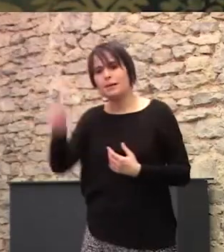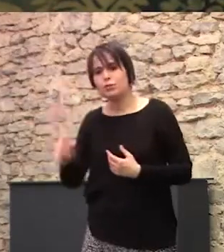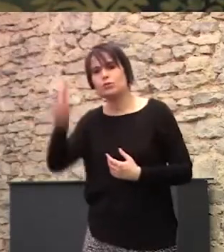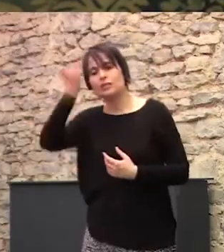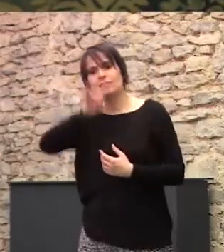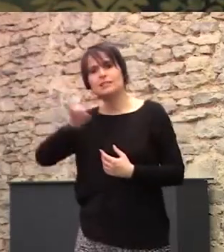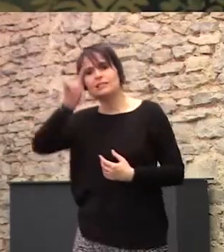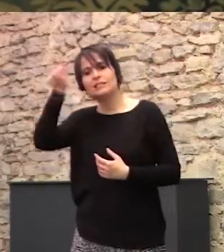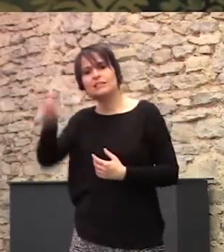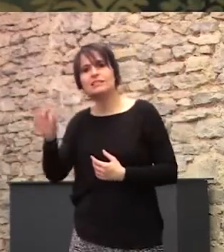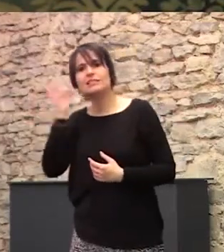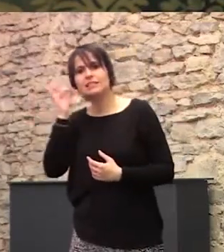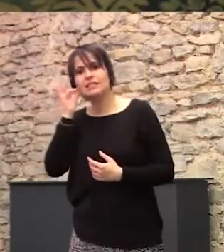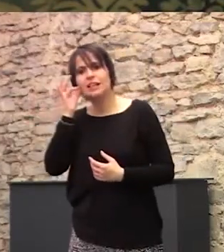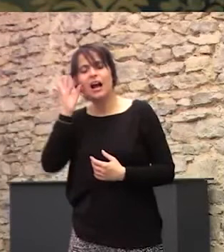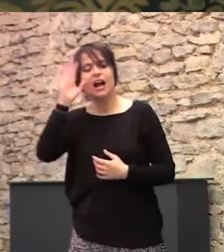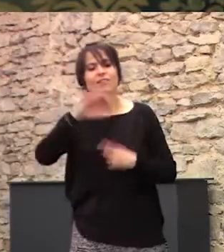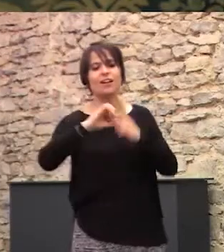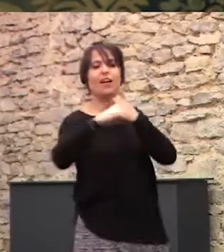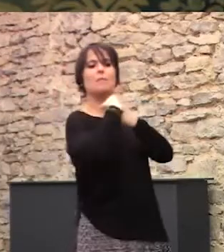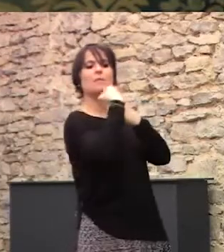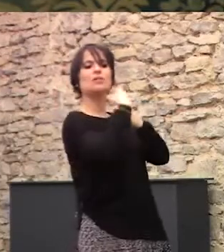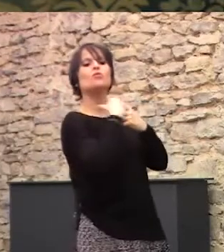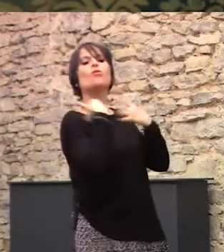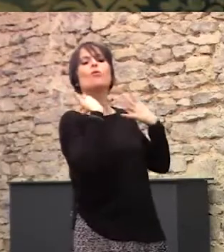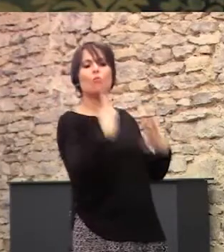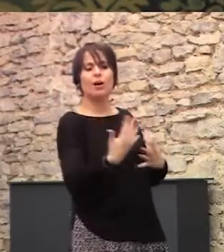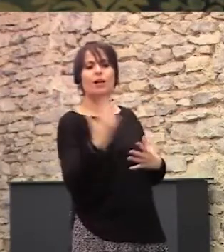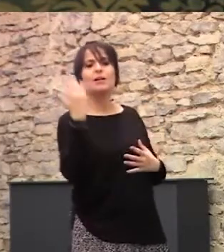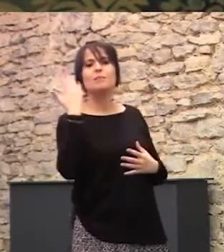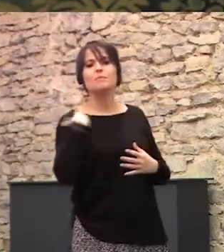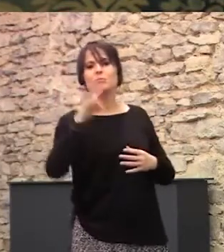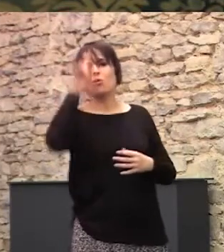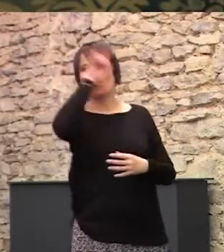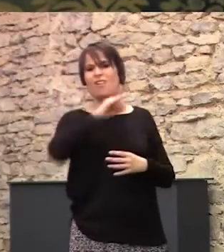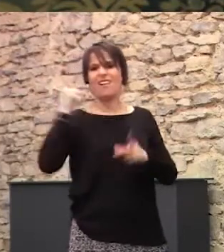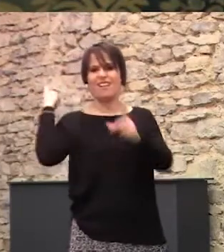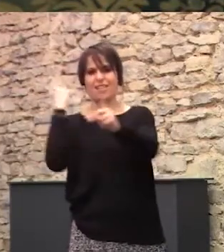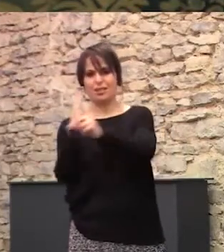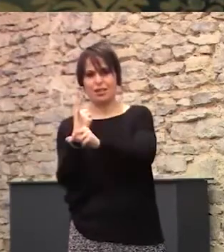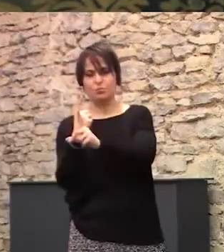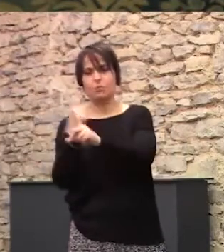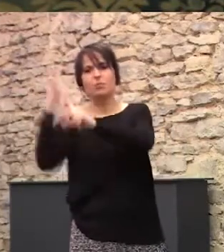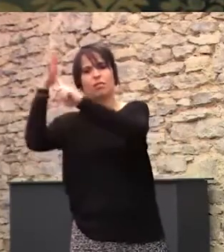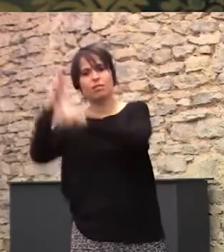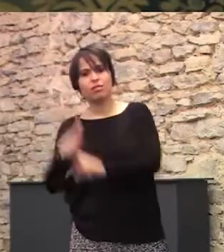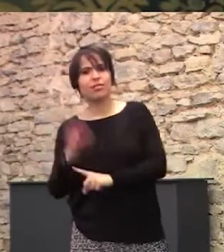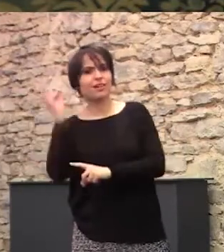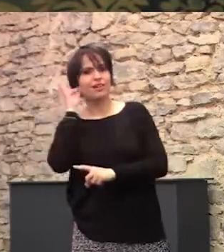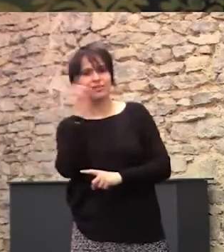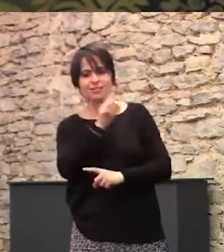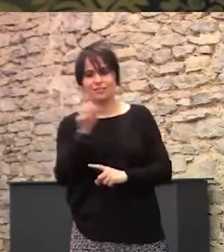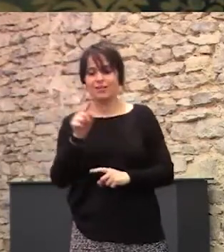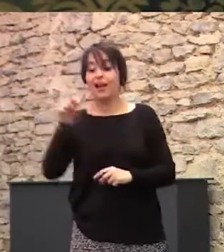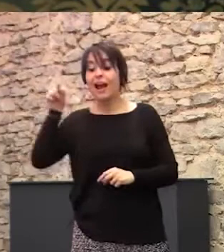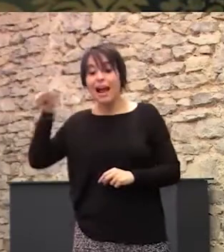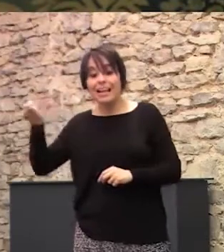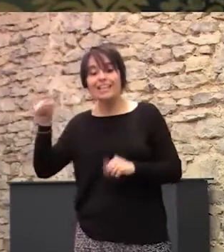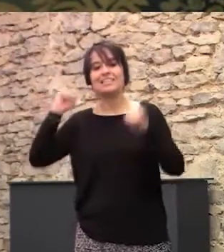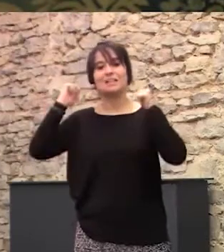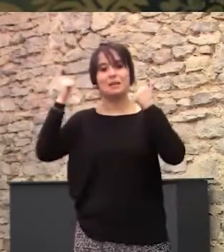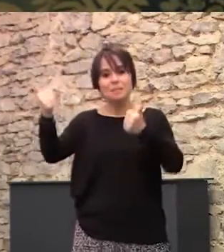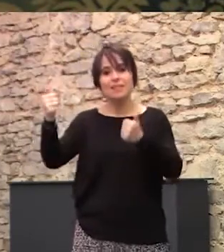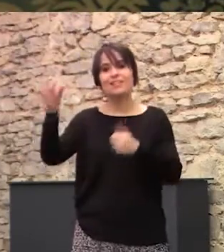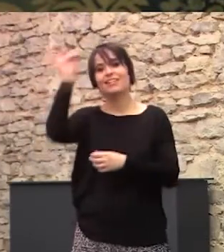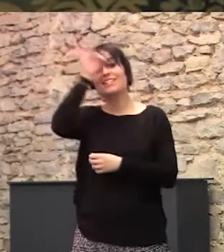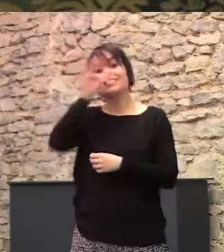opresión es el racismo, no la discriminación de género. Y ahí es donde sitúan fundamentalmente la